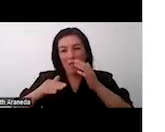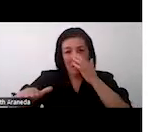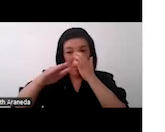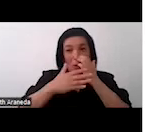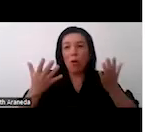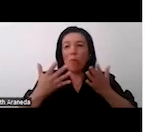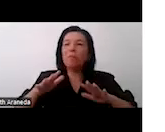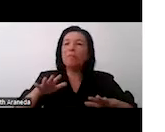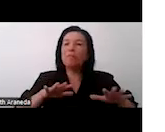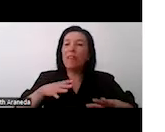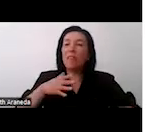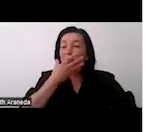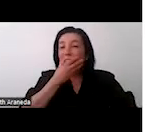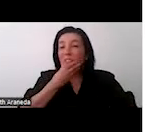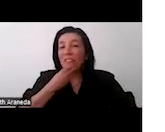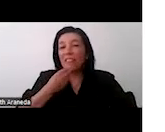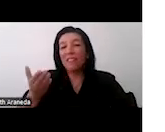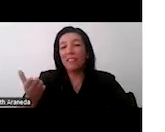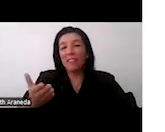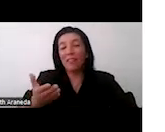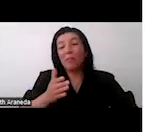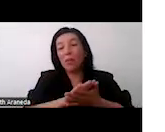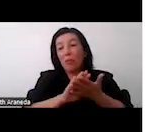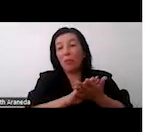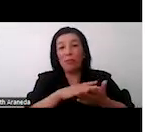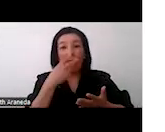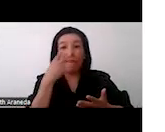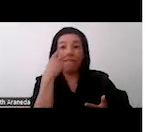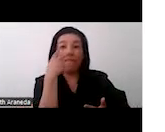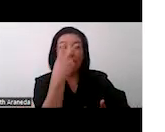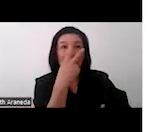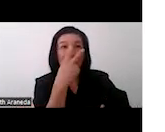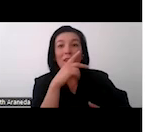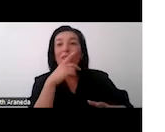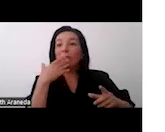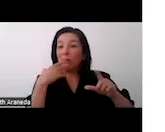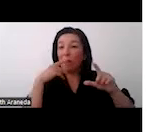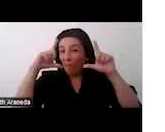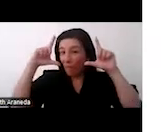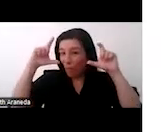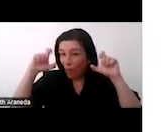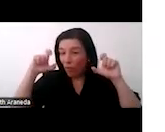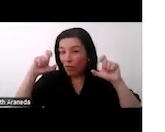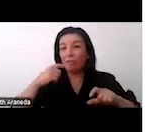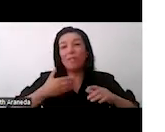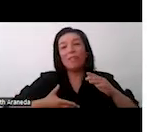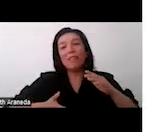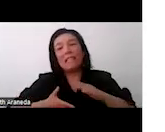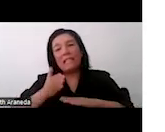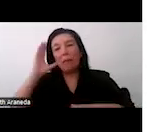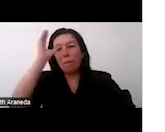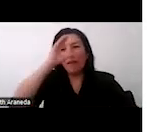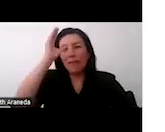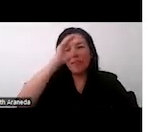actividad bonita, como es el arte visual en este caso, la fotografía, las salidas a terreno,